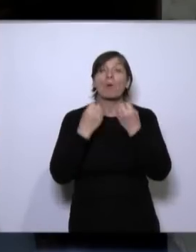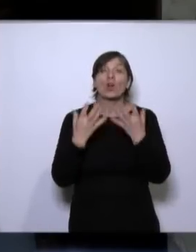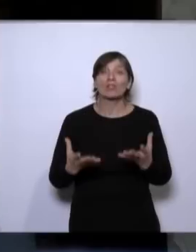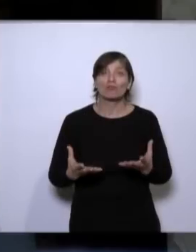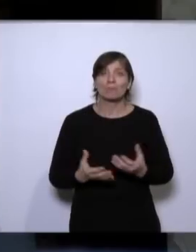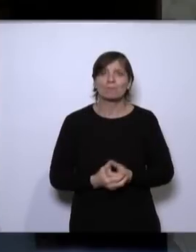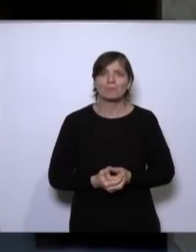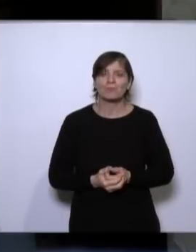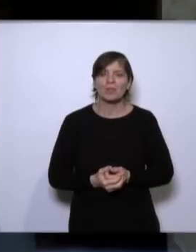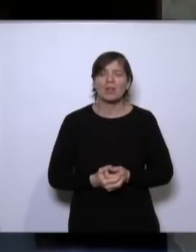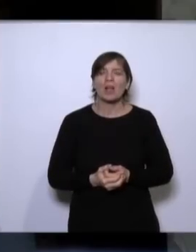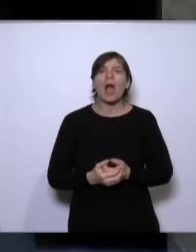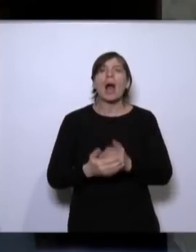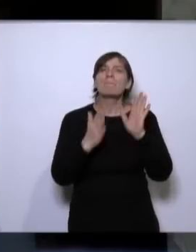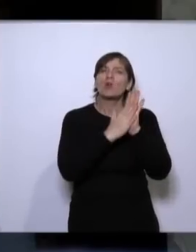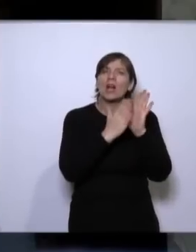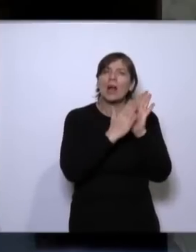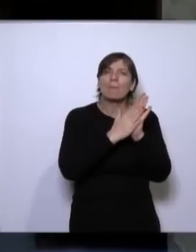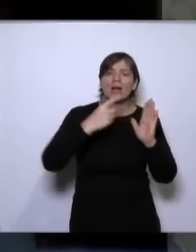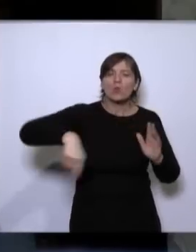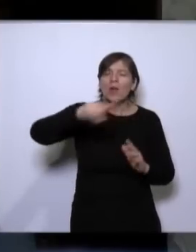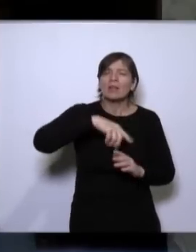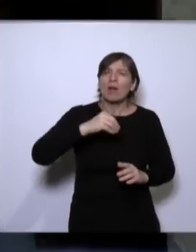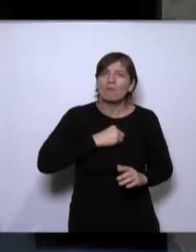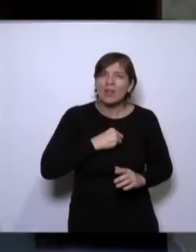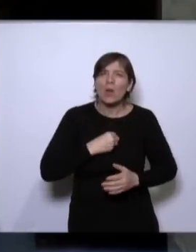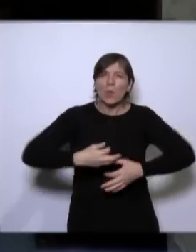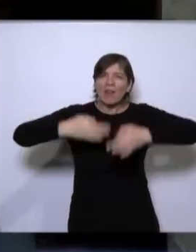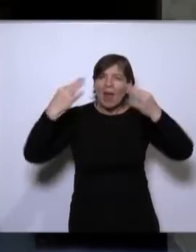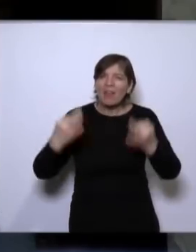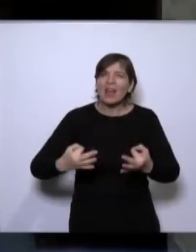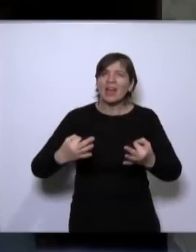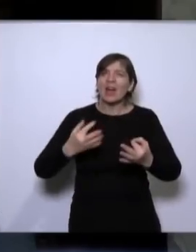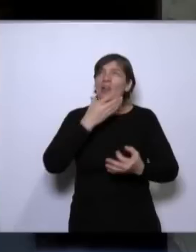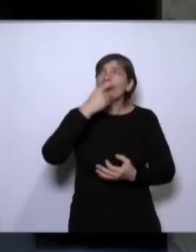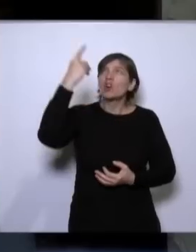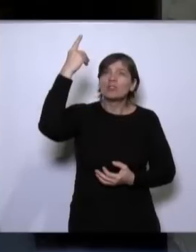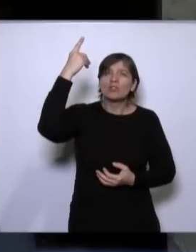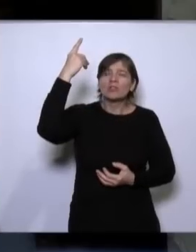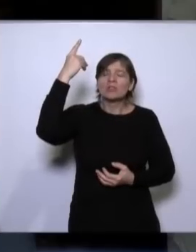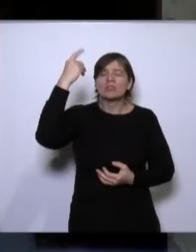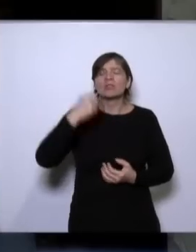Por eso, al proclamar nuestra fe en la verdadera y eterna divinidad,